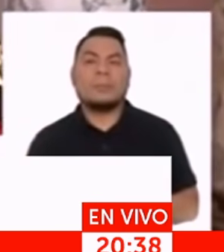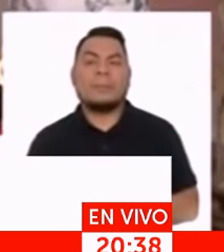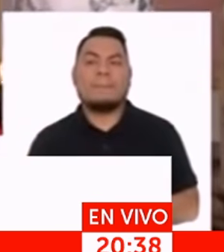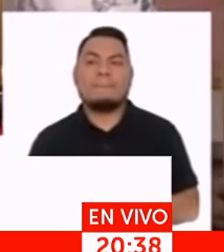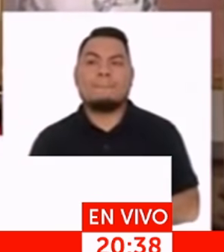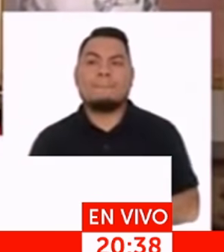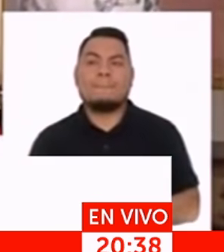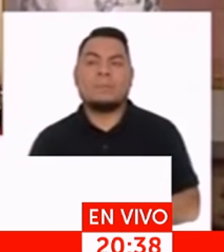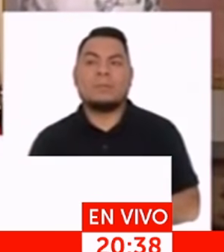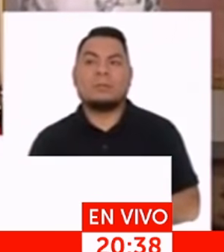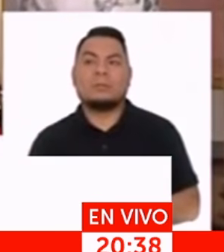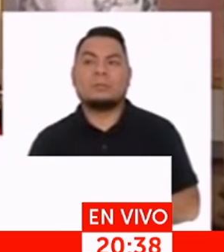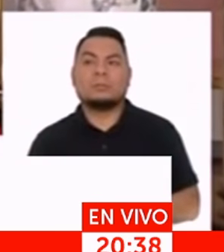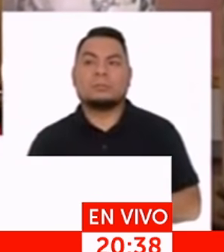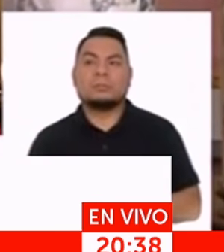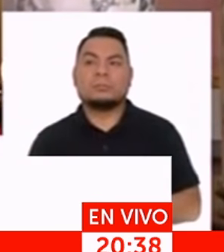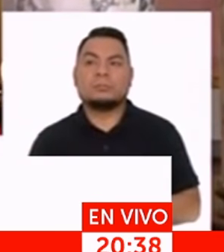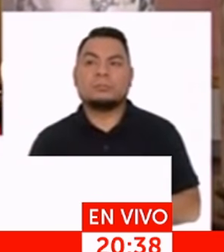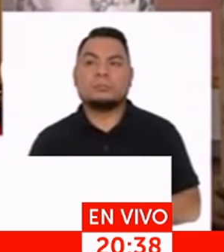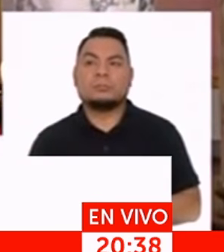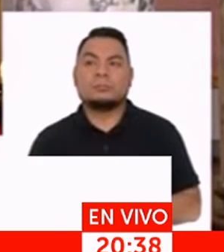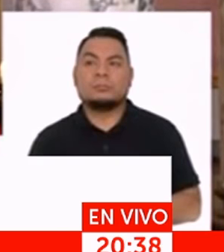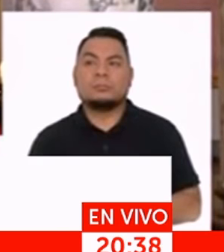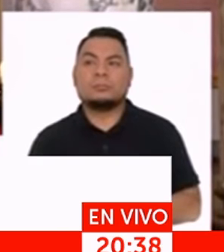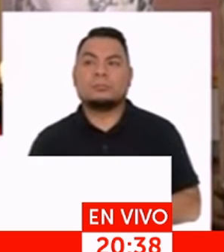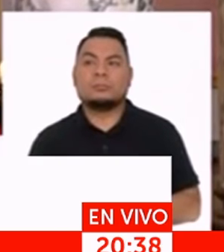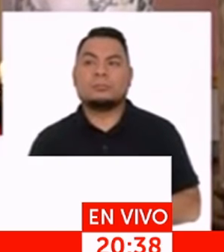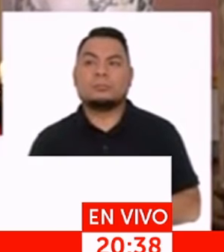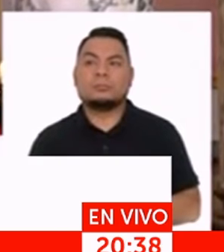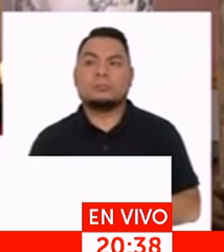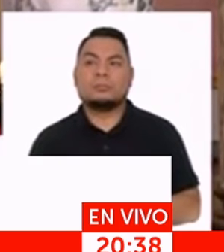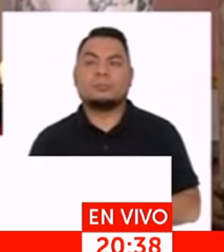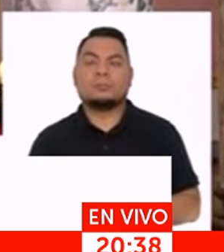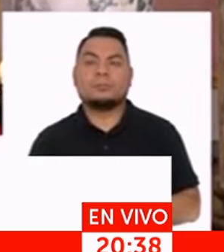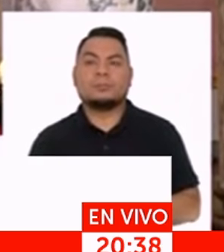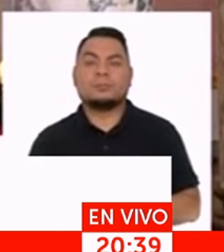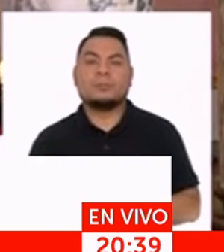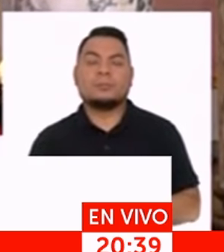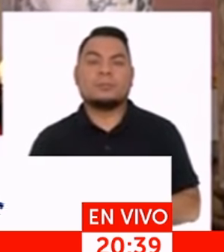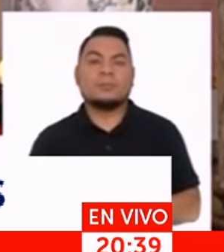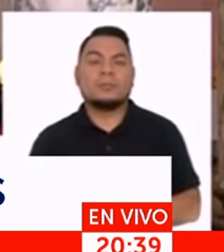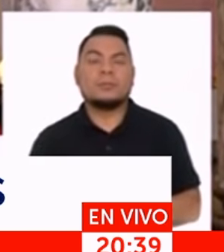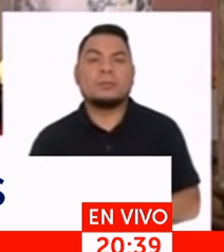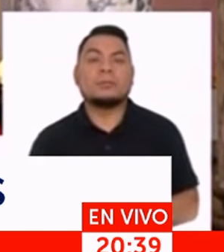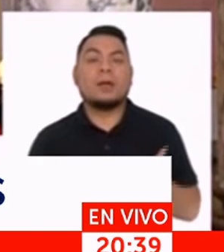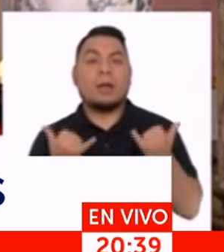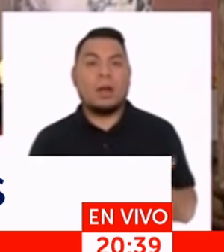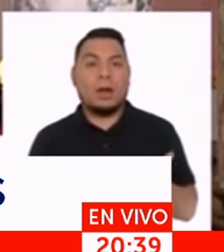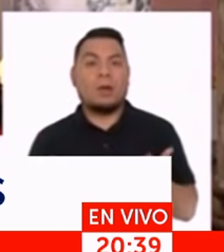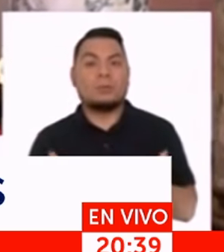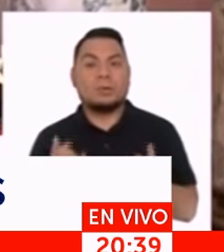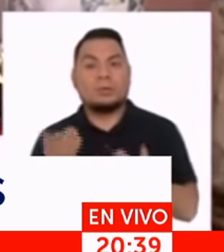al gabinete ministerial: Luis Roberto Barrenzuela en la cartera de Interior, Carlos Gallardo Gómez en la cartera